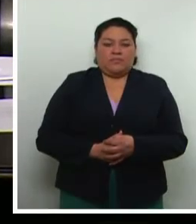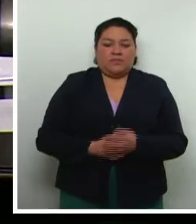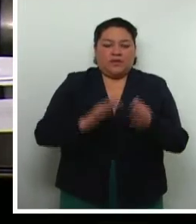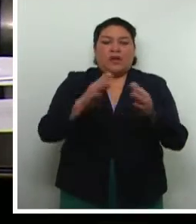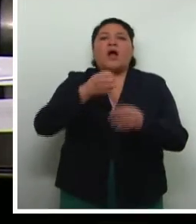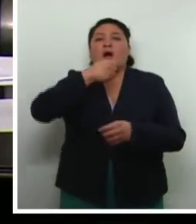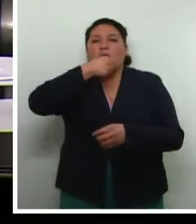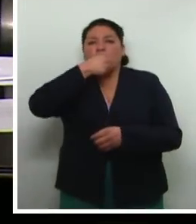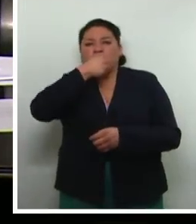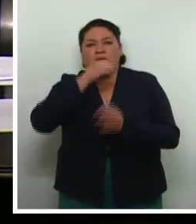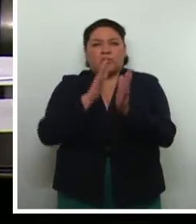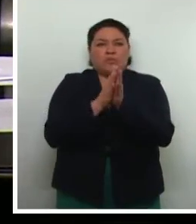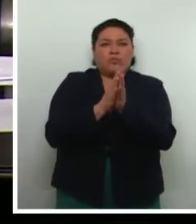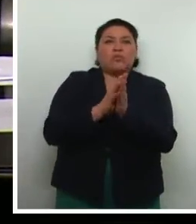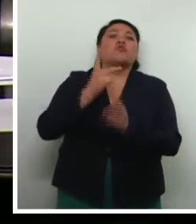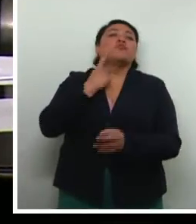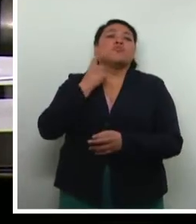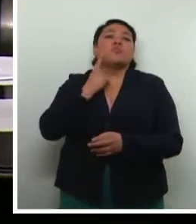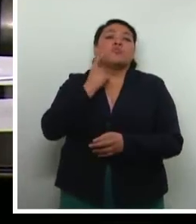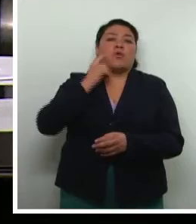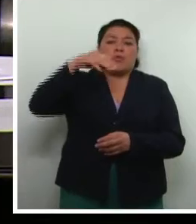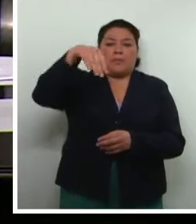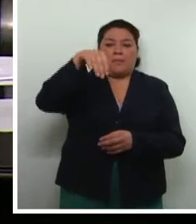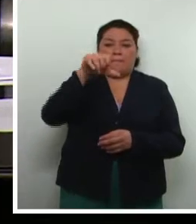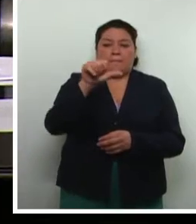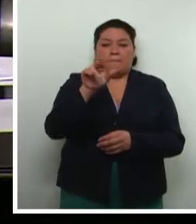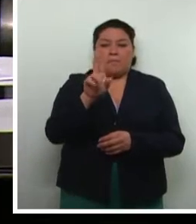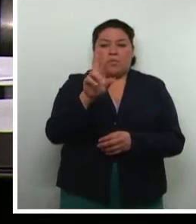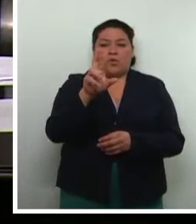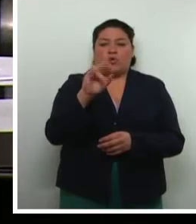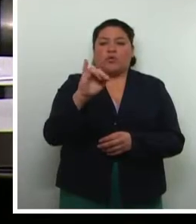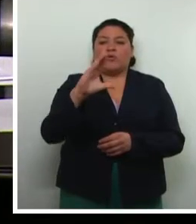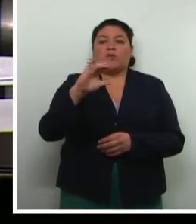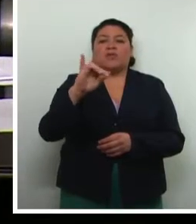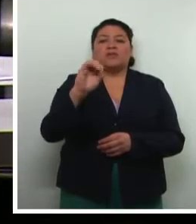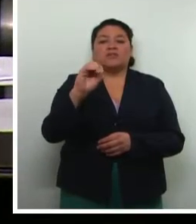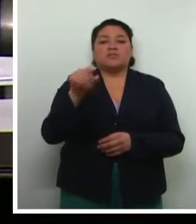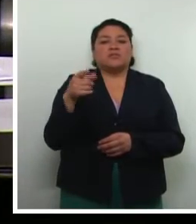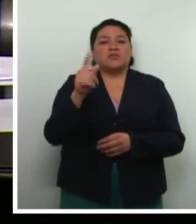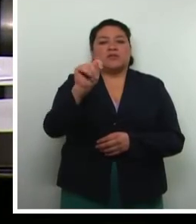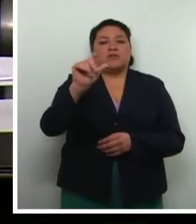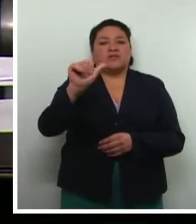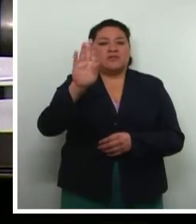Sonido en la curul donde se encuentra el diputado Mauricio Tabe.